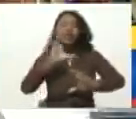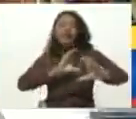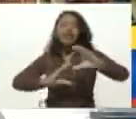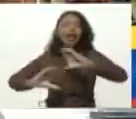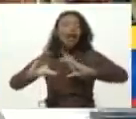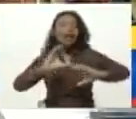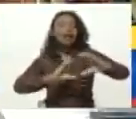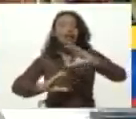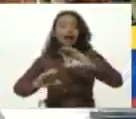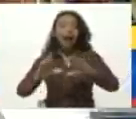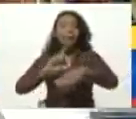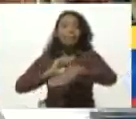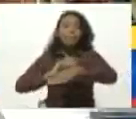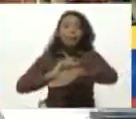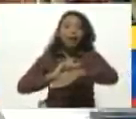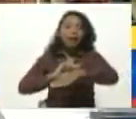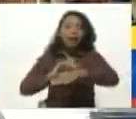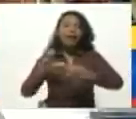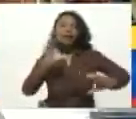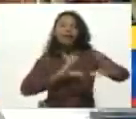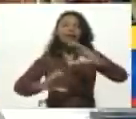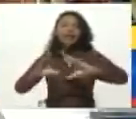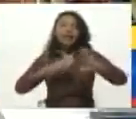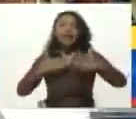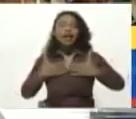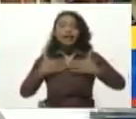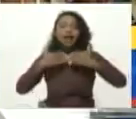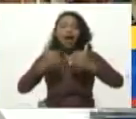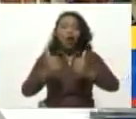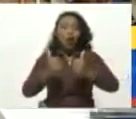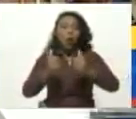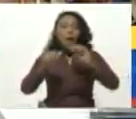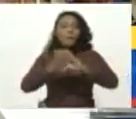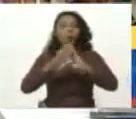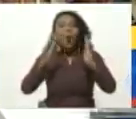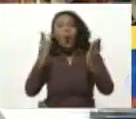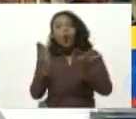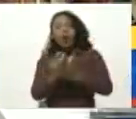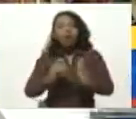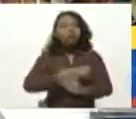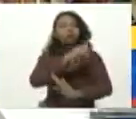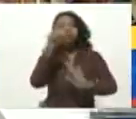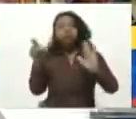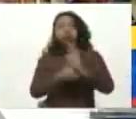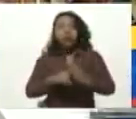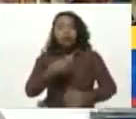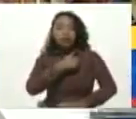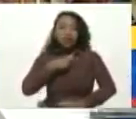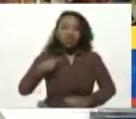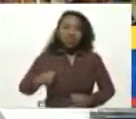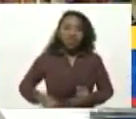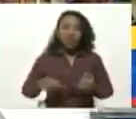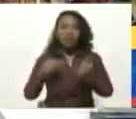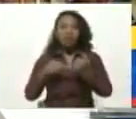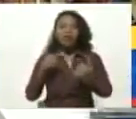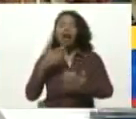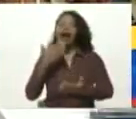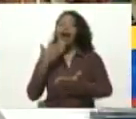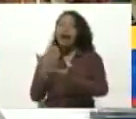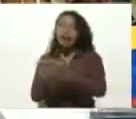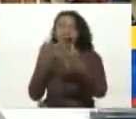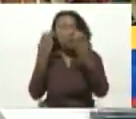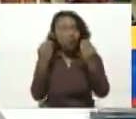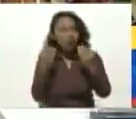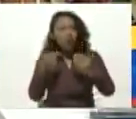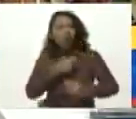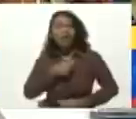ciencias médicas, ciencias de la salud del mundo entero, de la China. Hay que agradecer mucho a la China